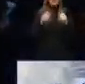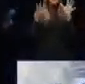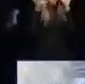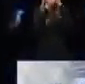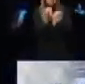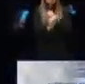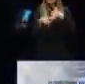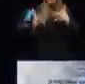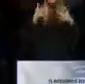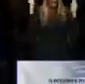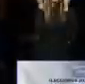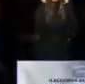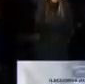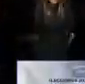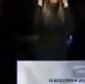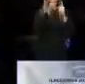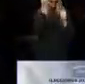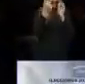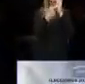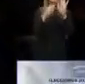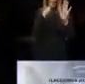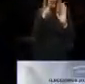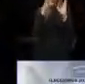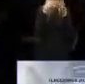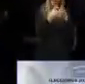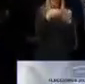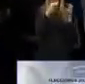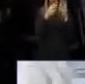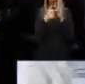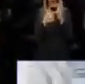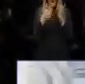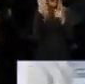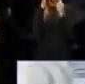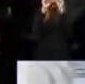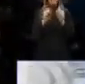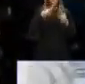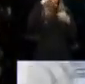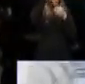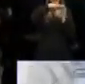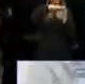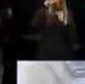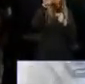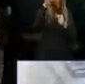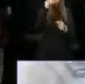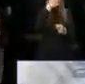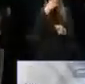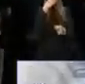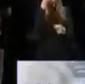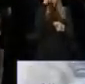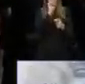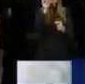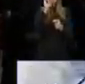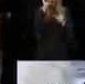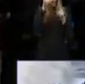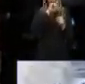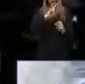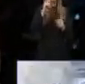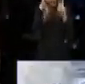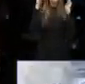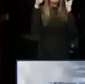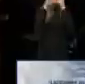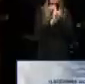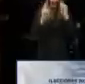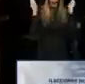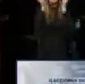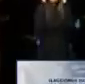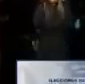celebración para los correligionarios del Movimiento Semilla, para quienes han votado por Bernardo Arévalo, pero debe ser una noche de fiesta cívica también para